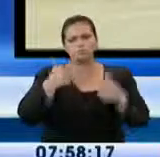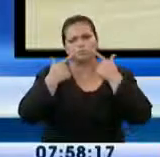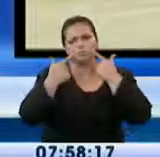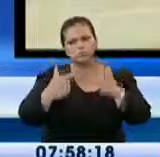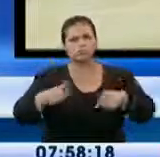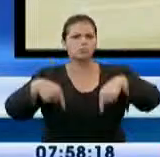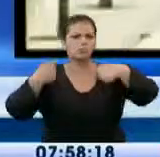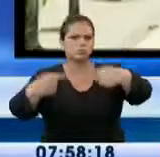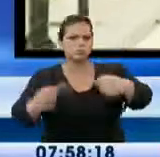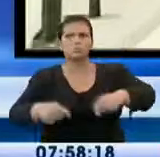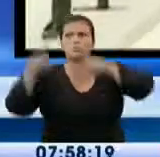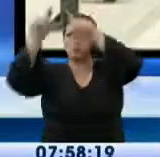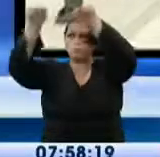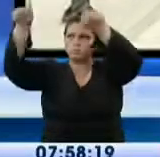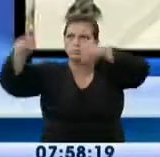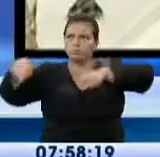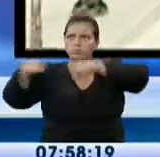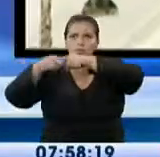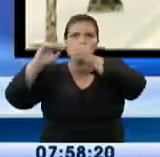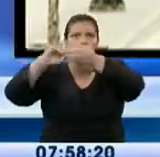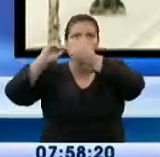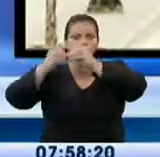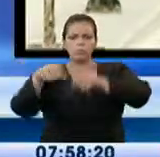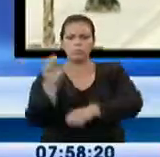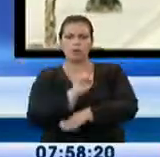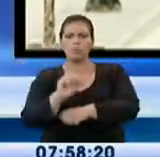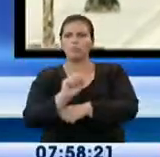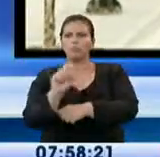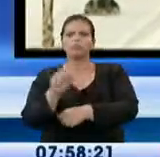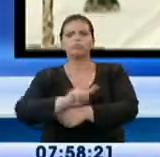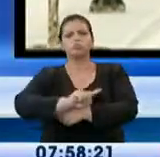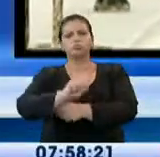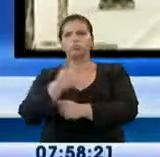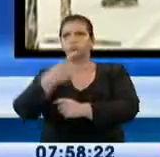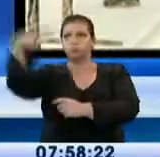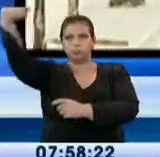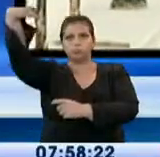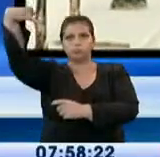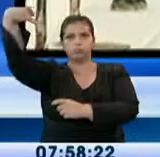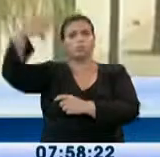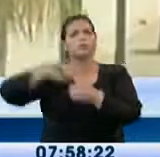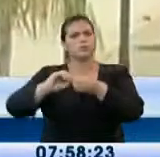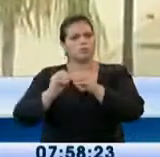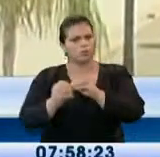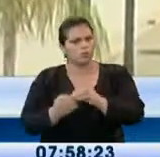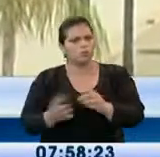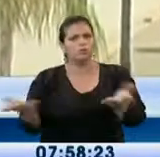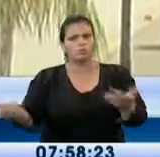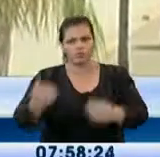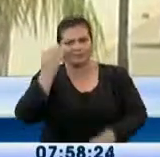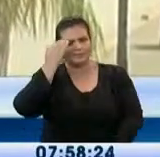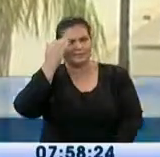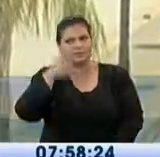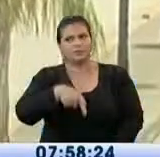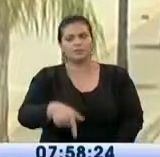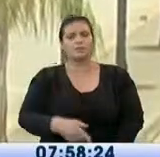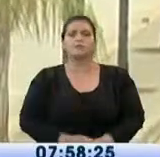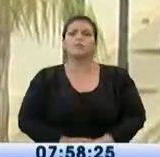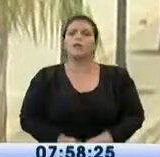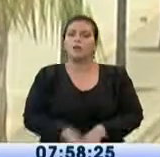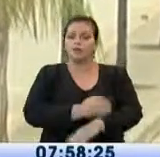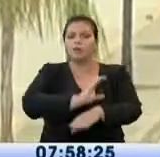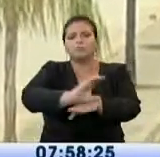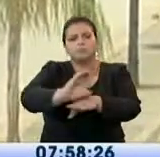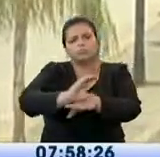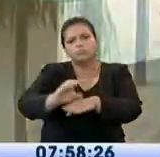que ponemos cerca de los pasos peatonales para educar a la ciudadanía. Informó Luxiola Salazar.